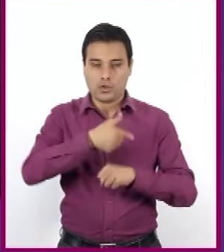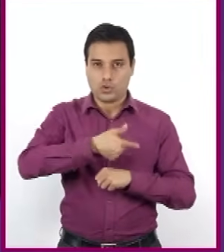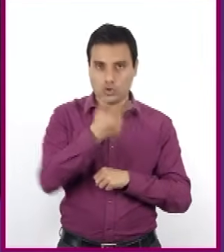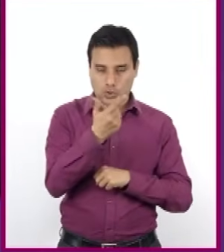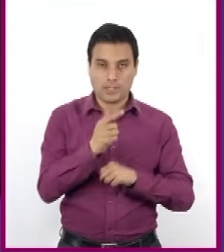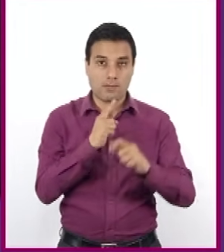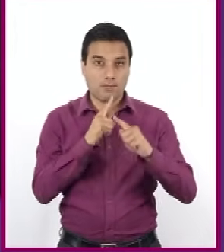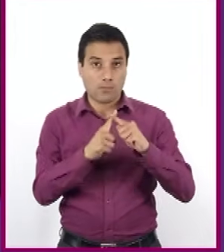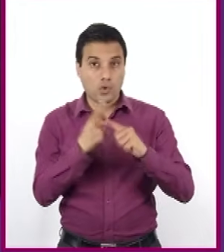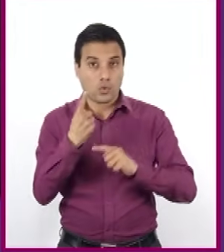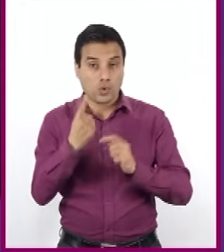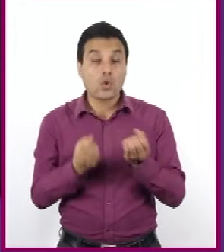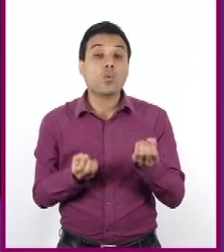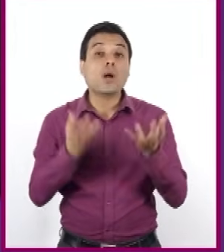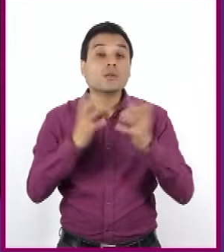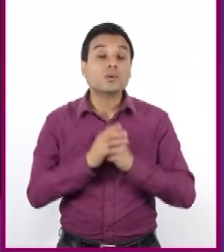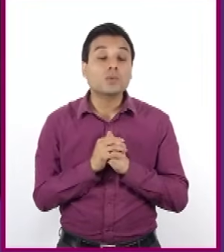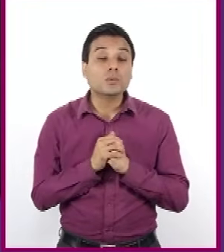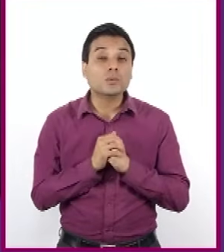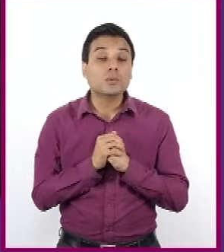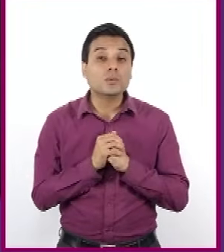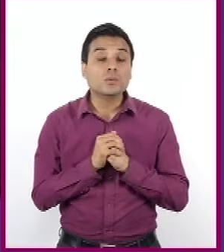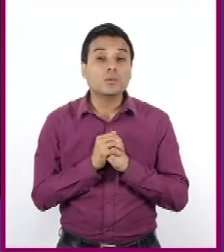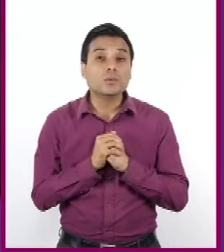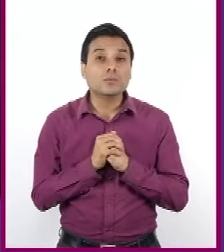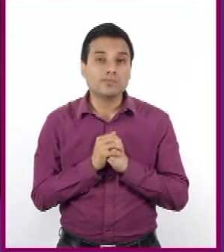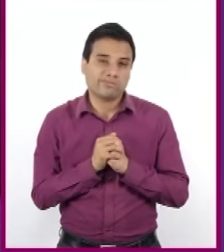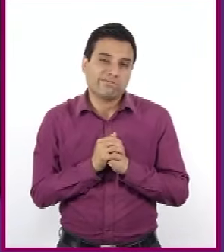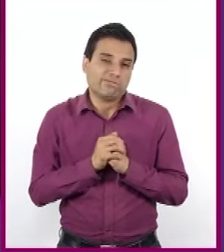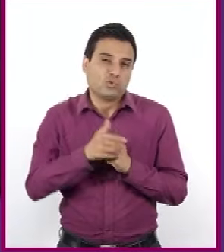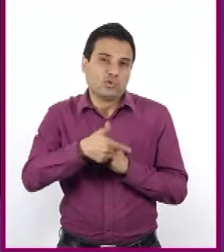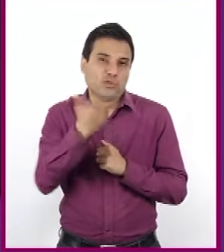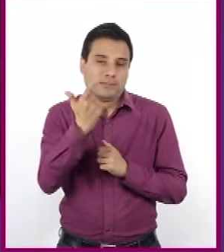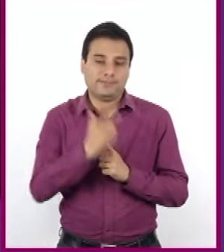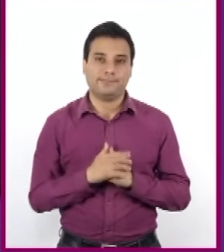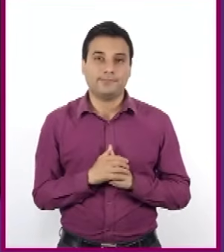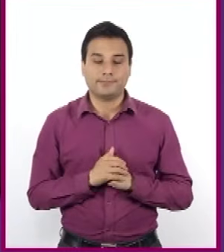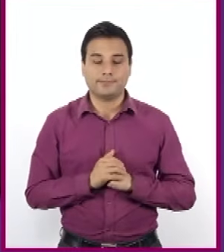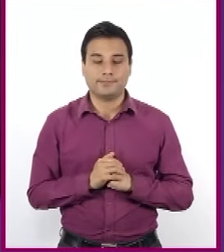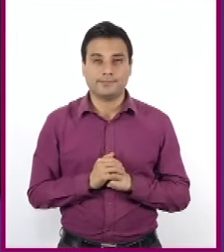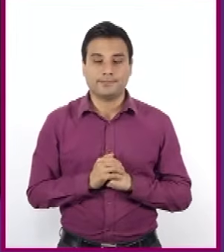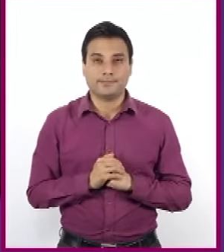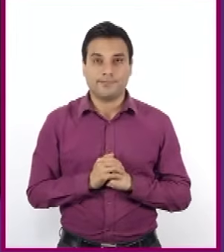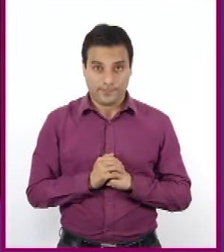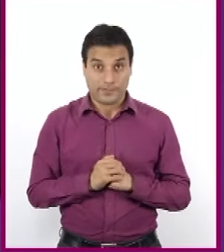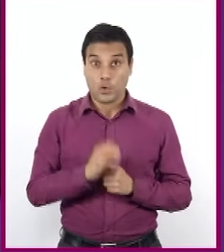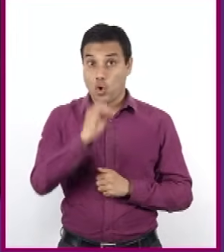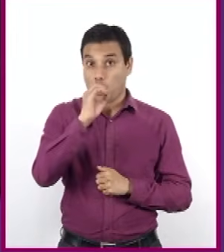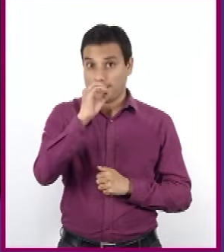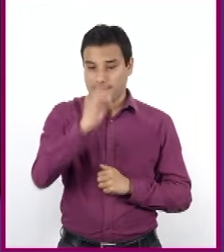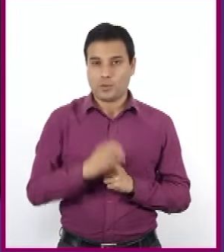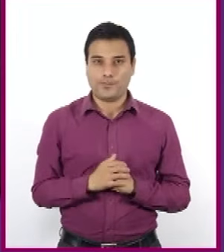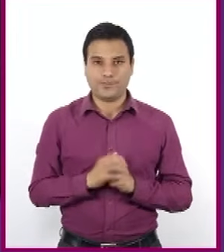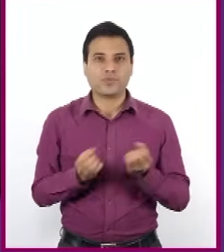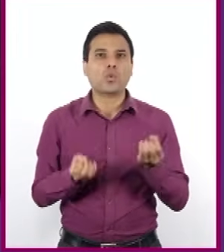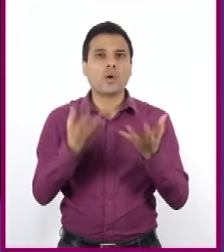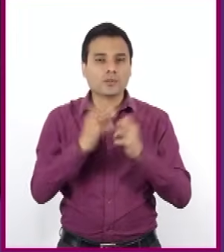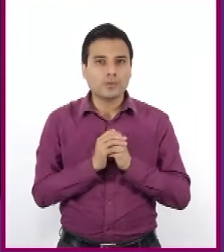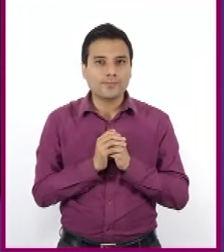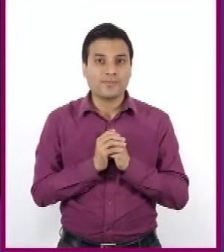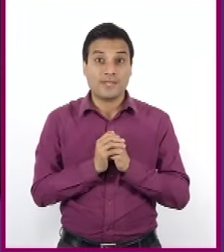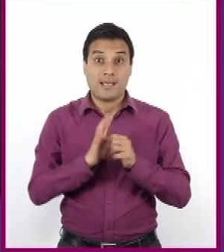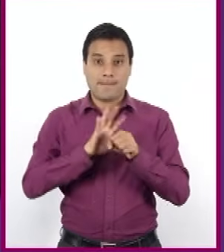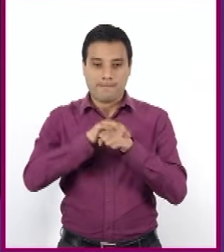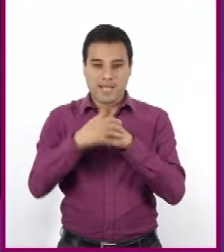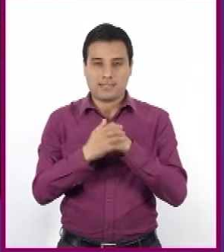un átomo que está presente en la molécula, y nos resulta 12. El oxígeno es igual a su masa